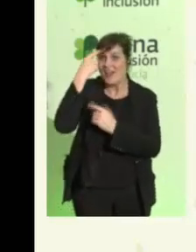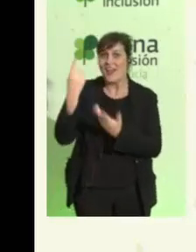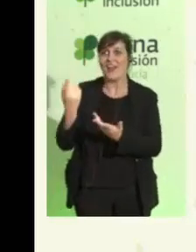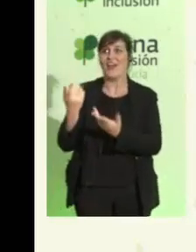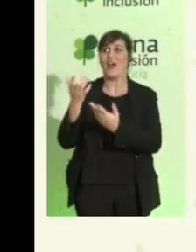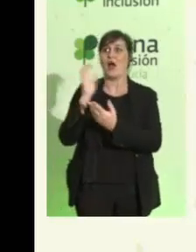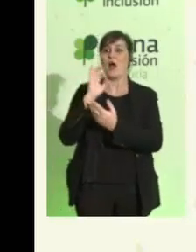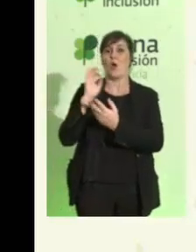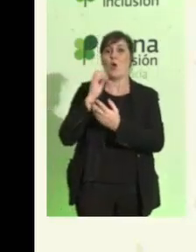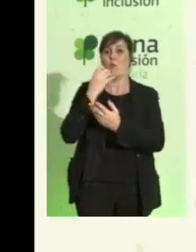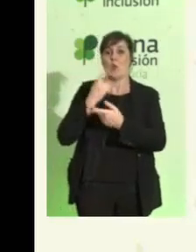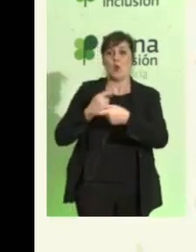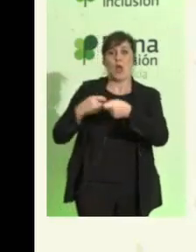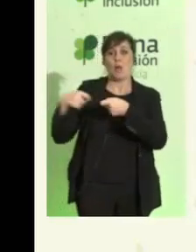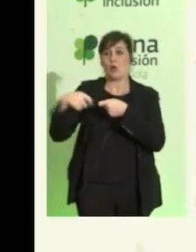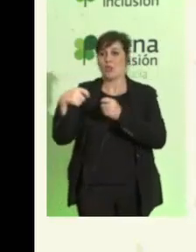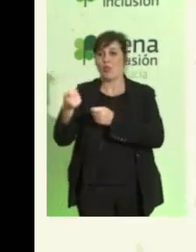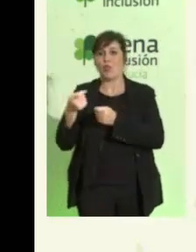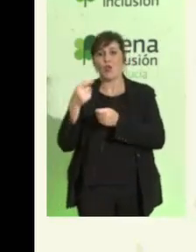una aportación, ayudar.